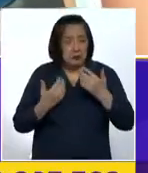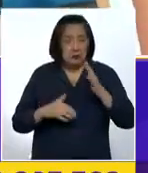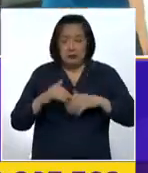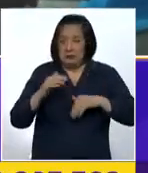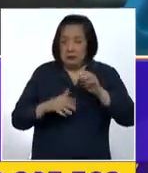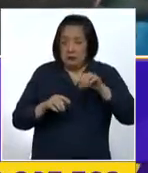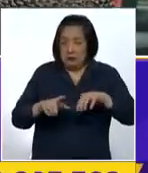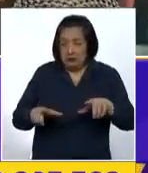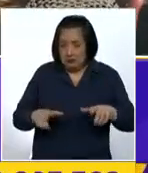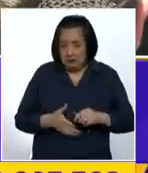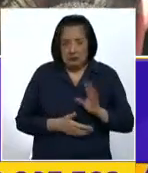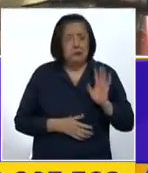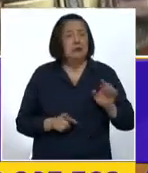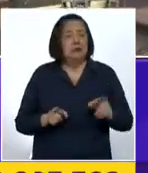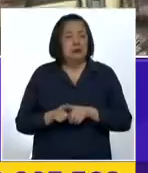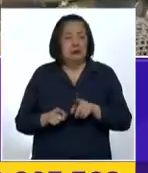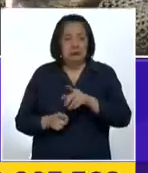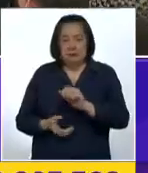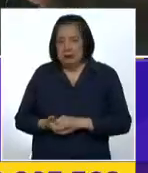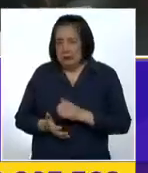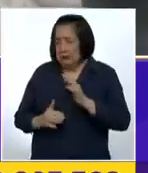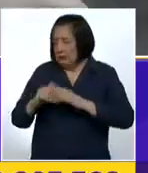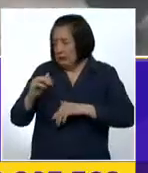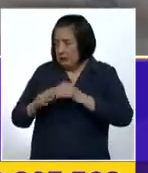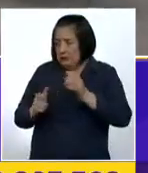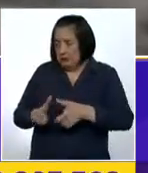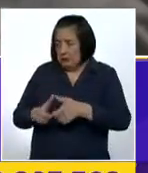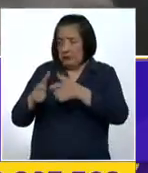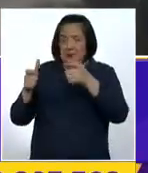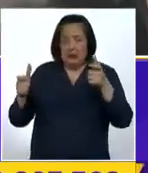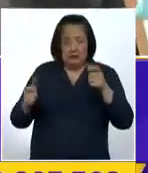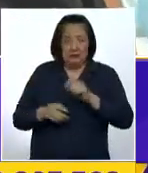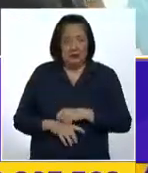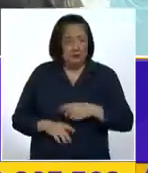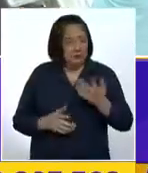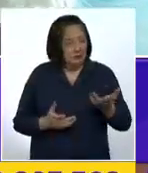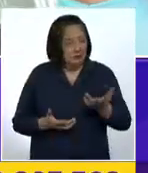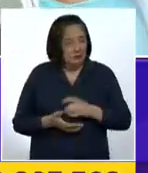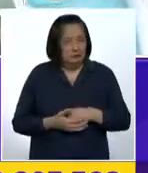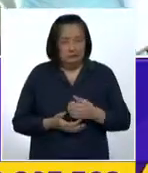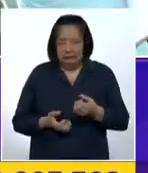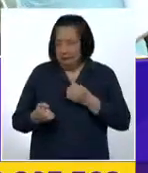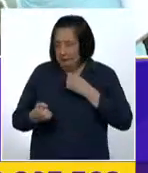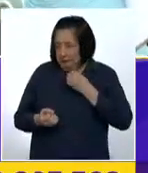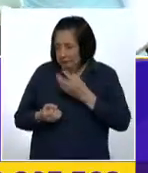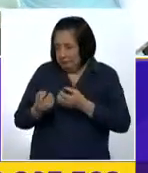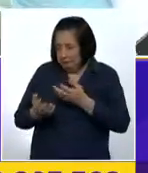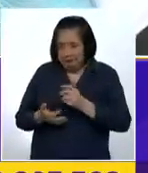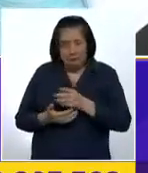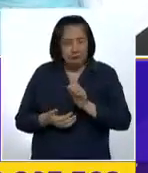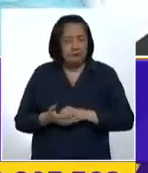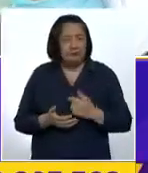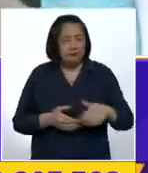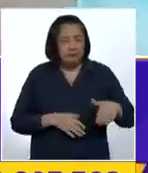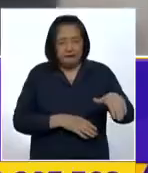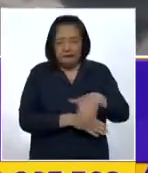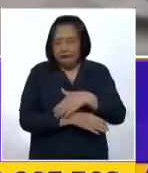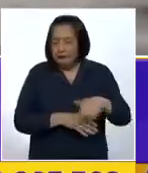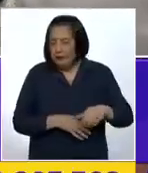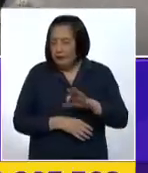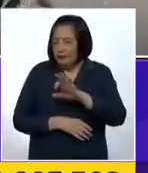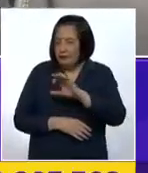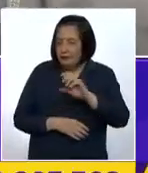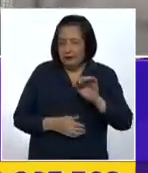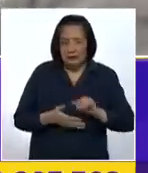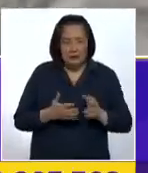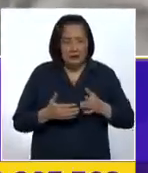construir en ese lugar. Lo mismo ocurre con las construcciones grandes que se observan, sobre todo nos comentaba, en el cruce de Fawcett con Venezuela o a